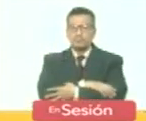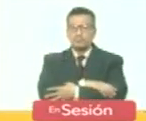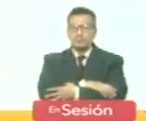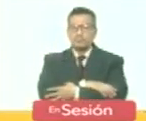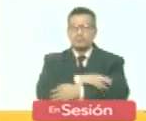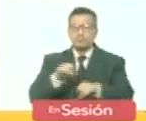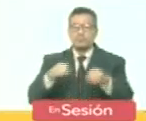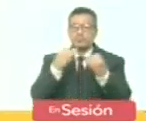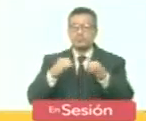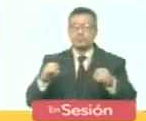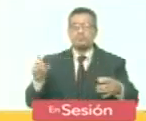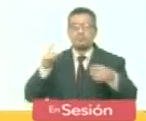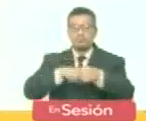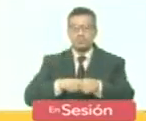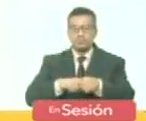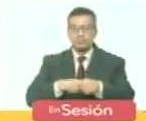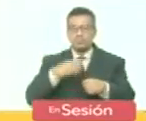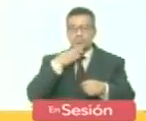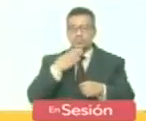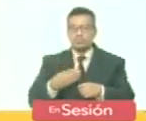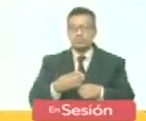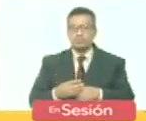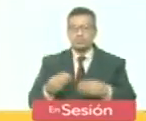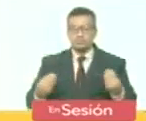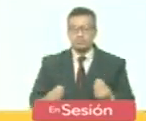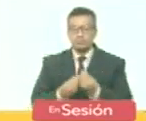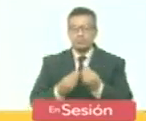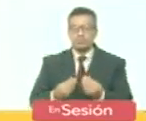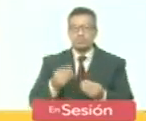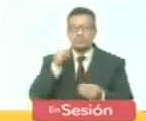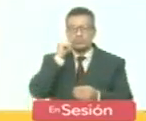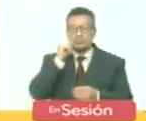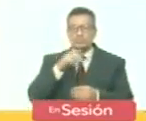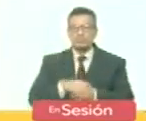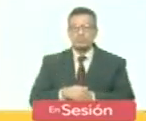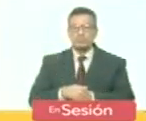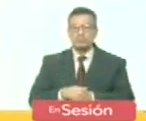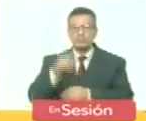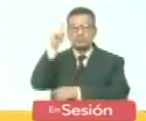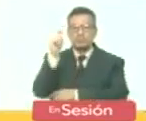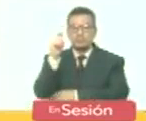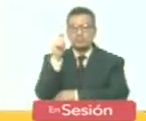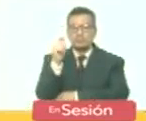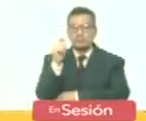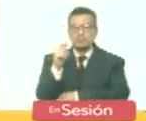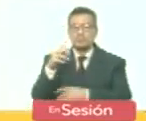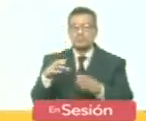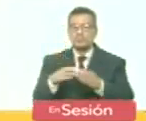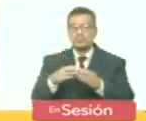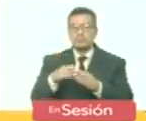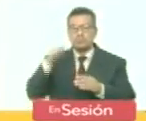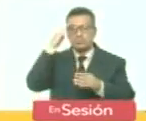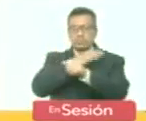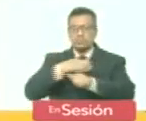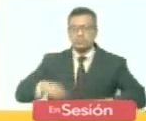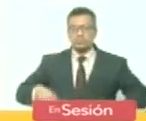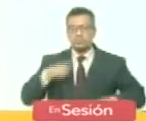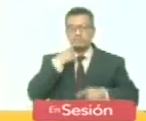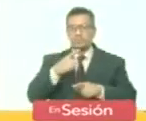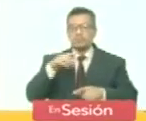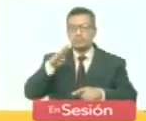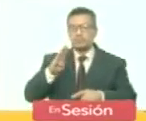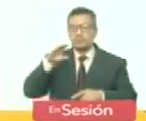conmemoración, y me uno a la solicitud del ciudadano diputado y general, mayor general